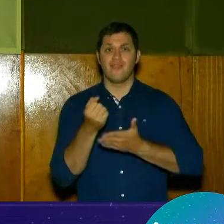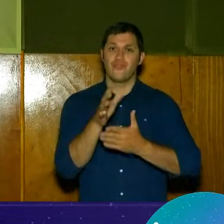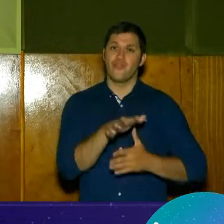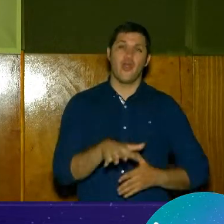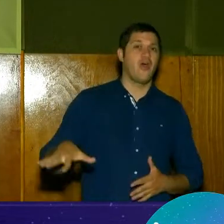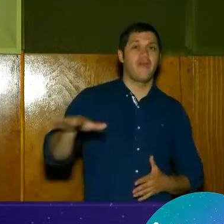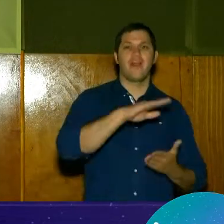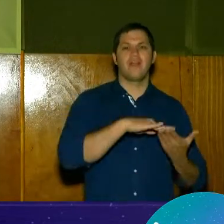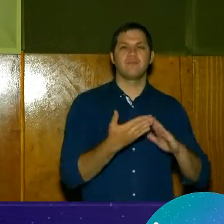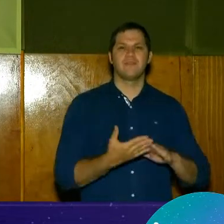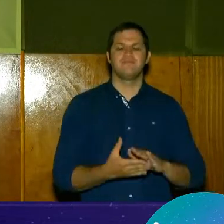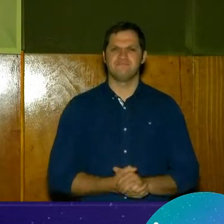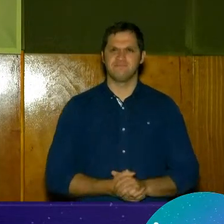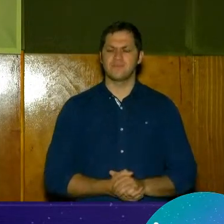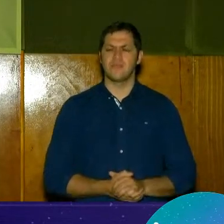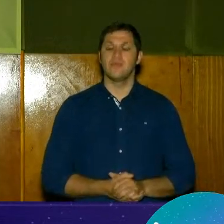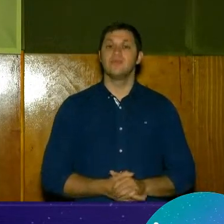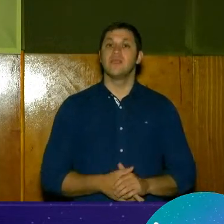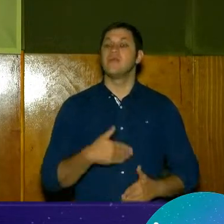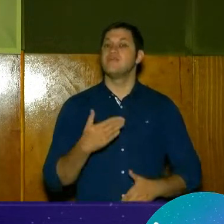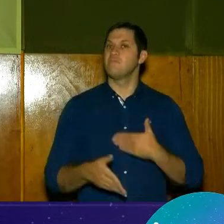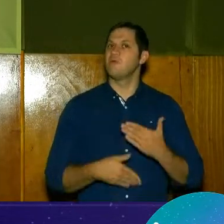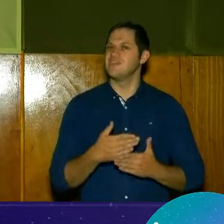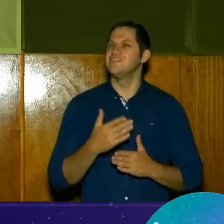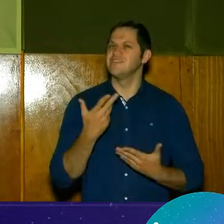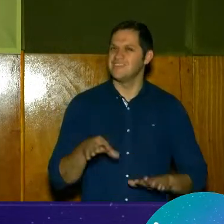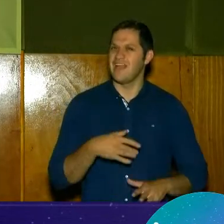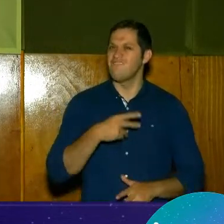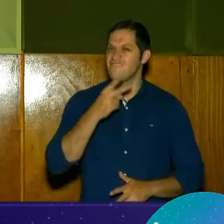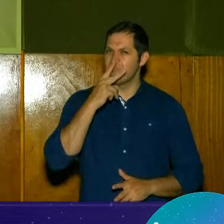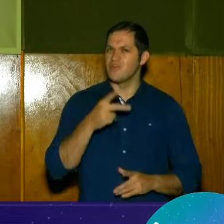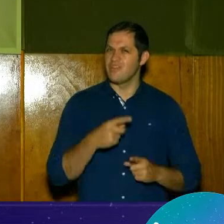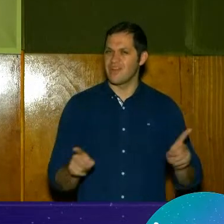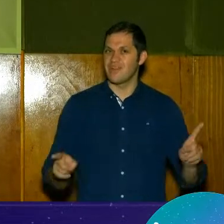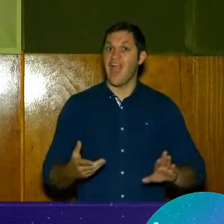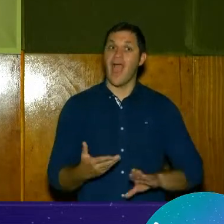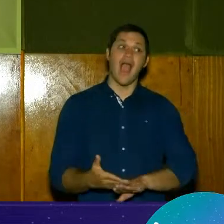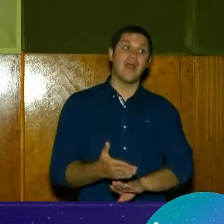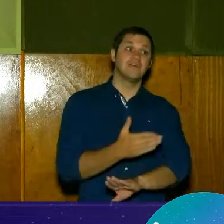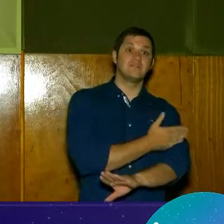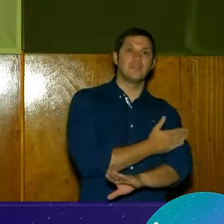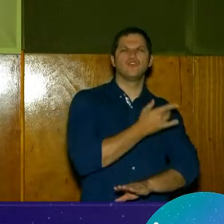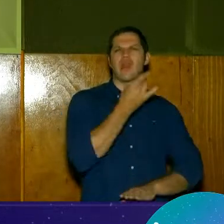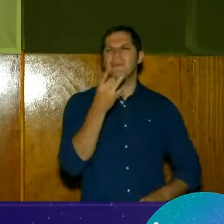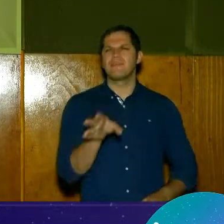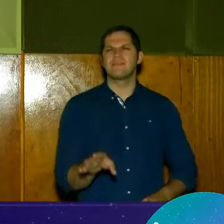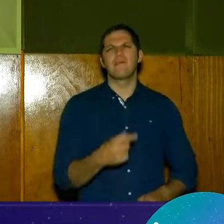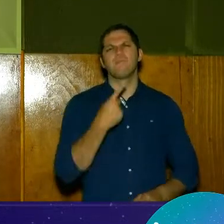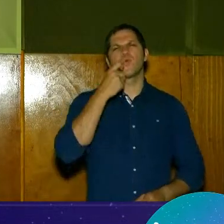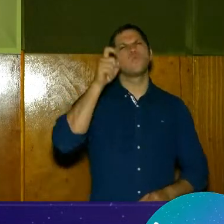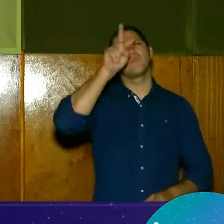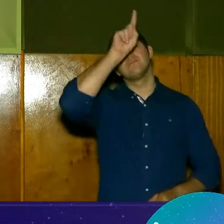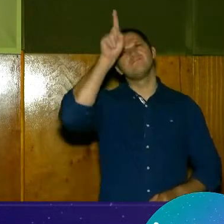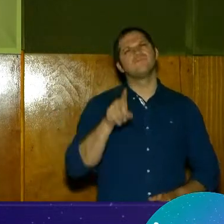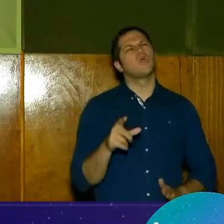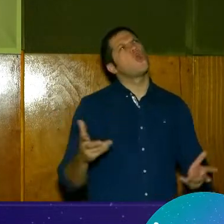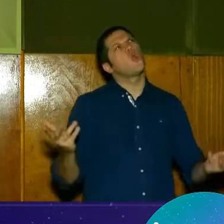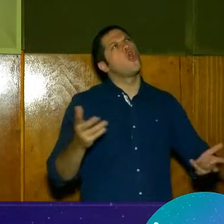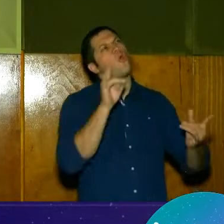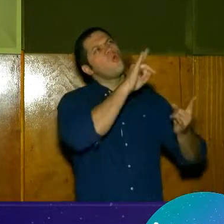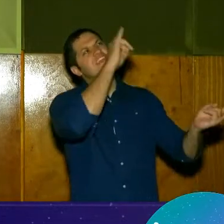conocimiento del sol el estudio del sol y en el fondo hacer un gran aporte a la comunidad y aquí